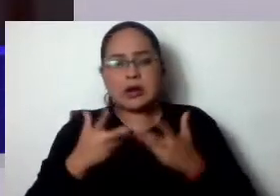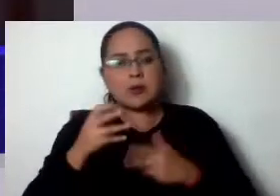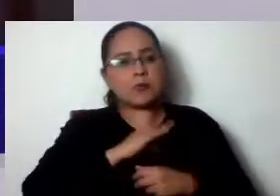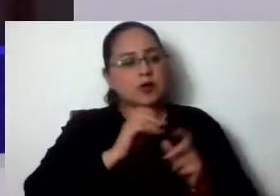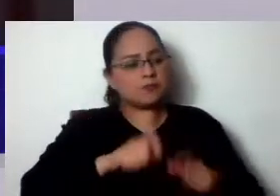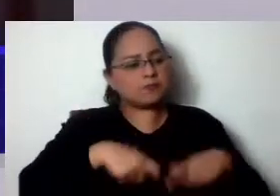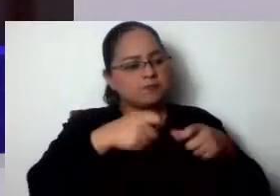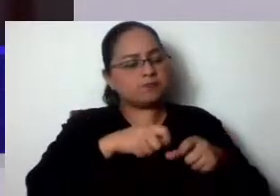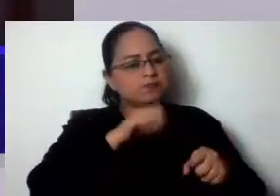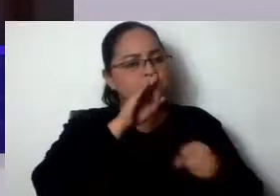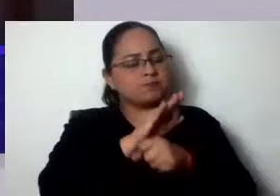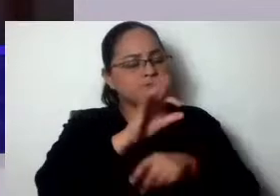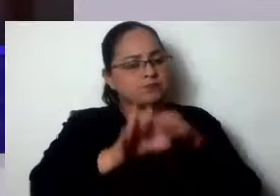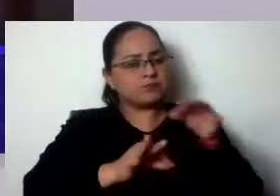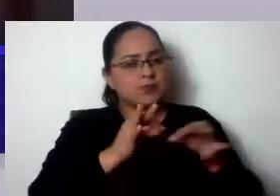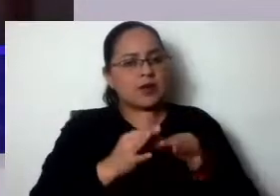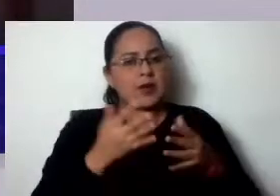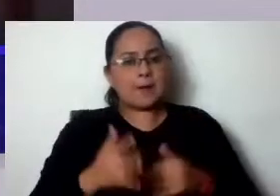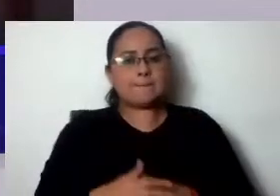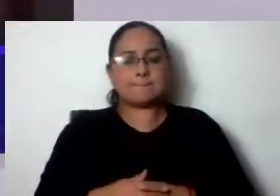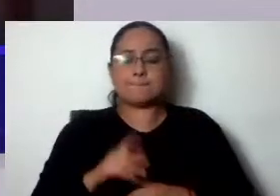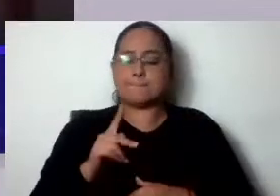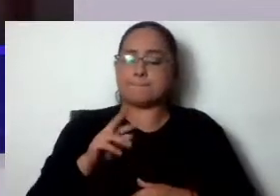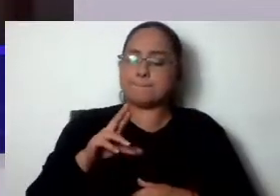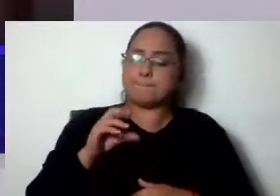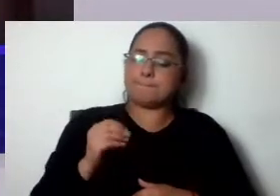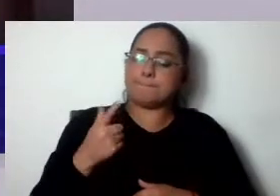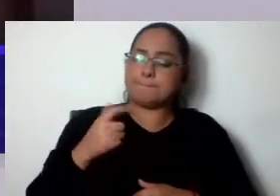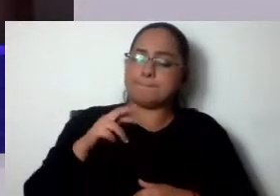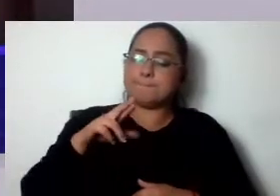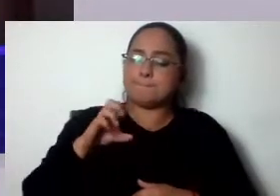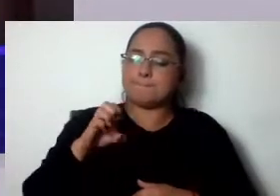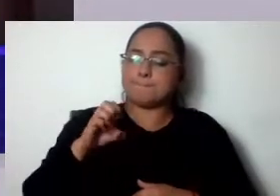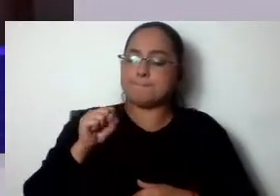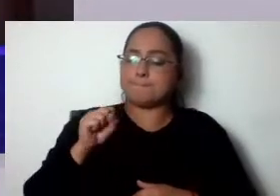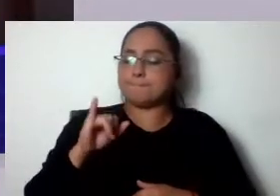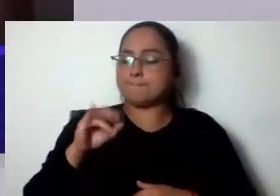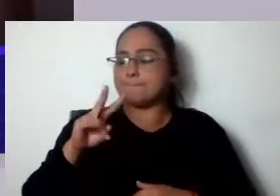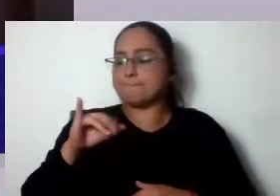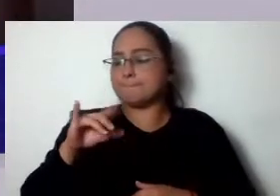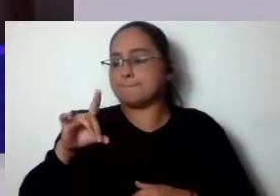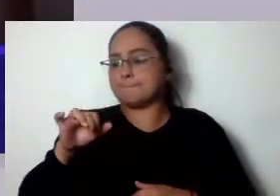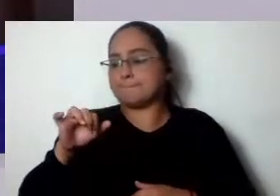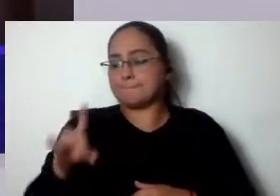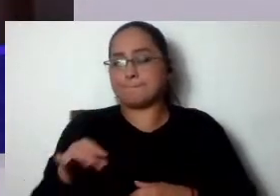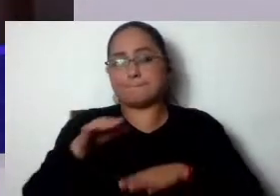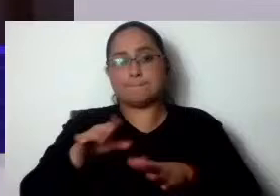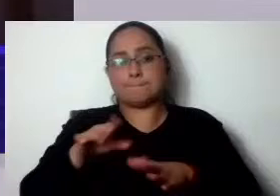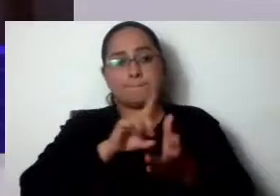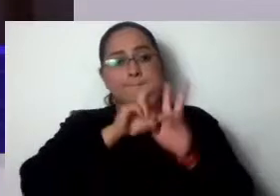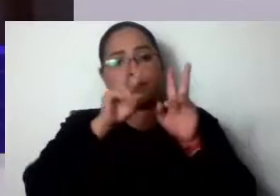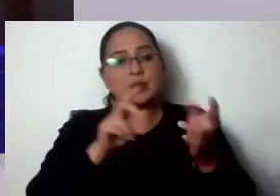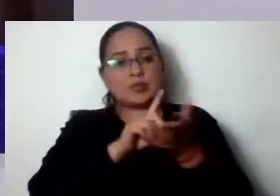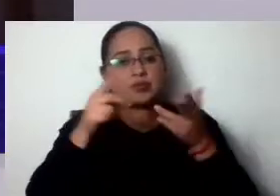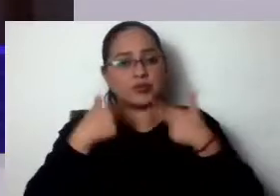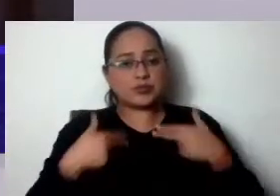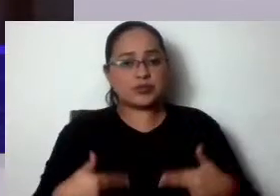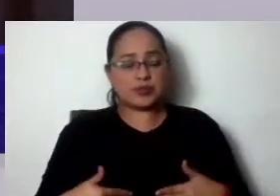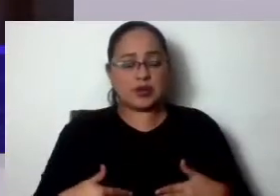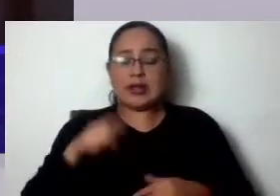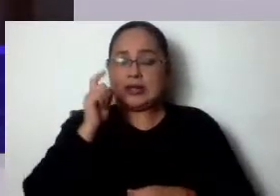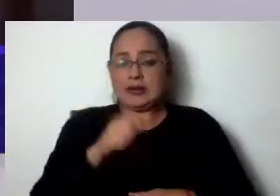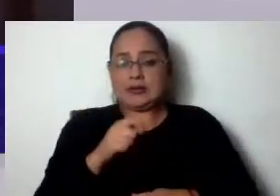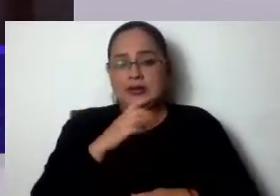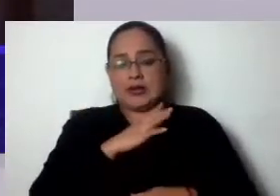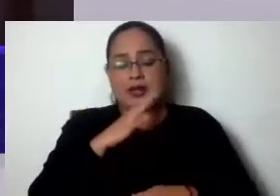estos derechos el principio de progresividad que rige en materia de derechos humanos es importante